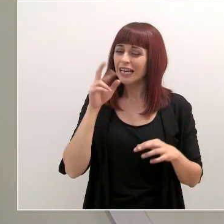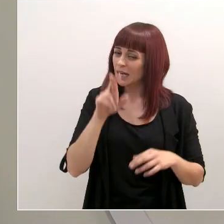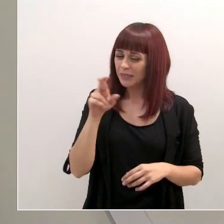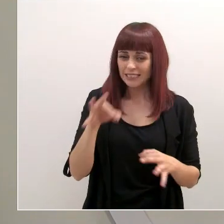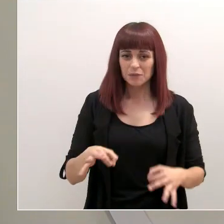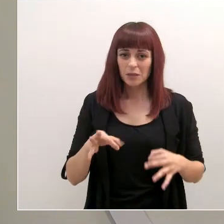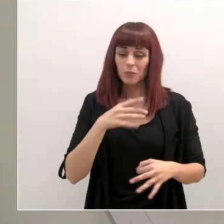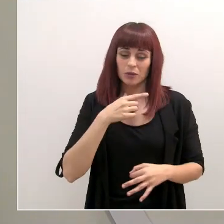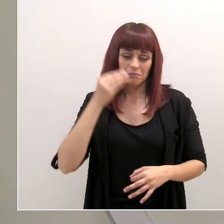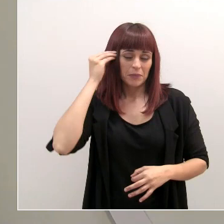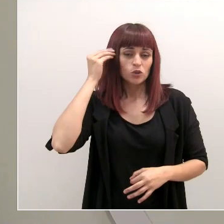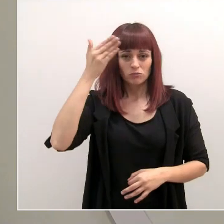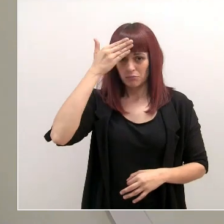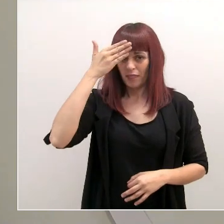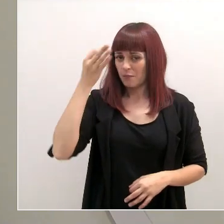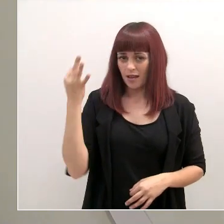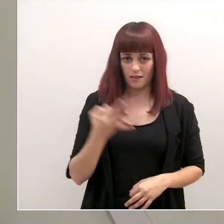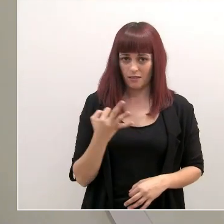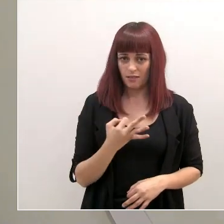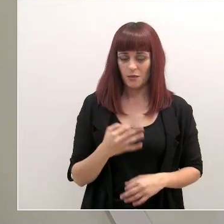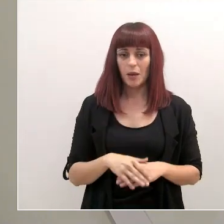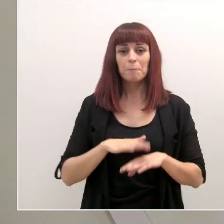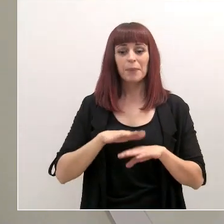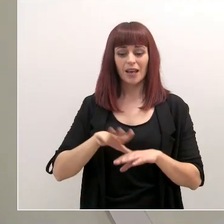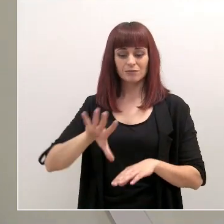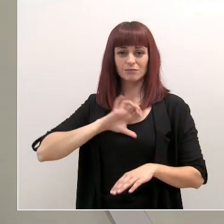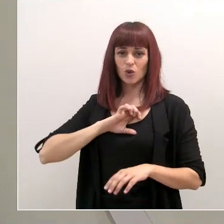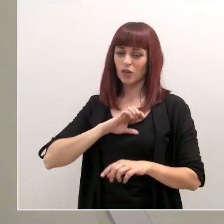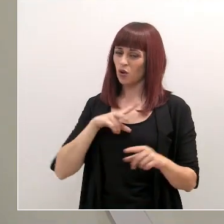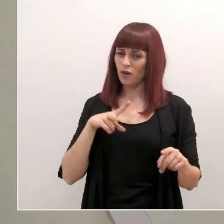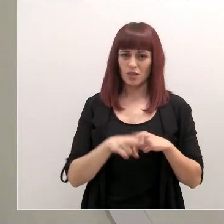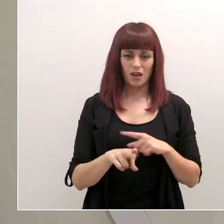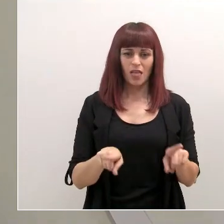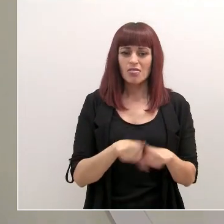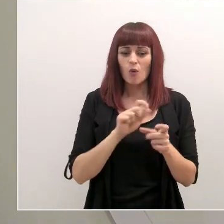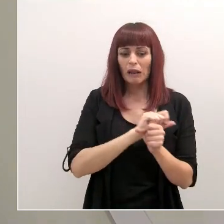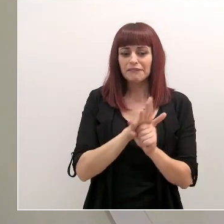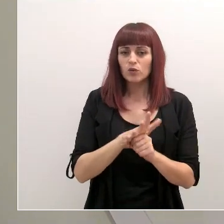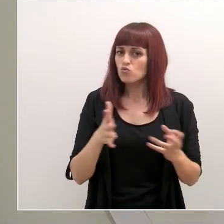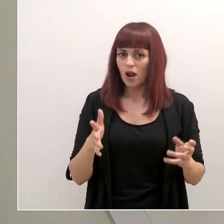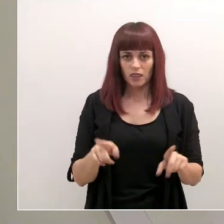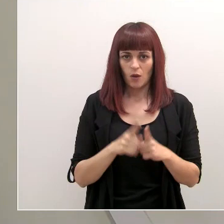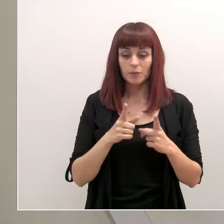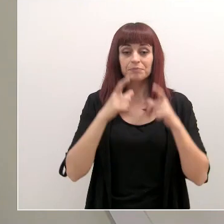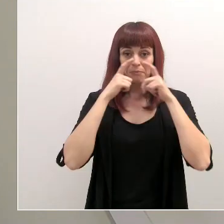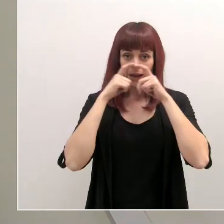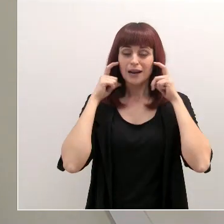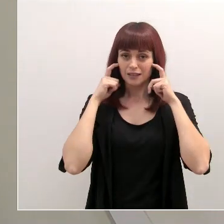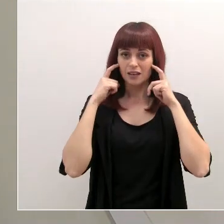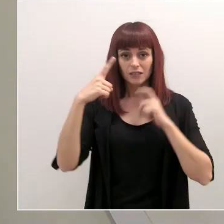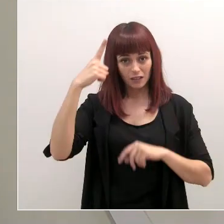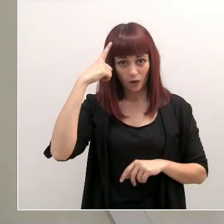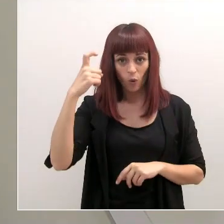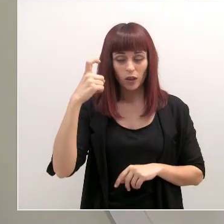porque creo que es imprescindible y necesario para evitar el contagio de cualquier variante del virus. Tengan en cuenta las mascarillas y les